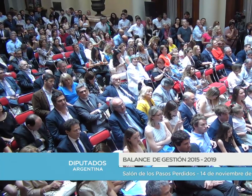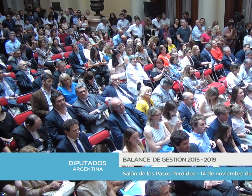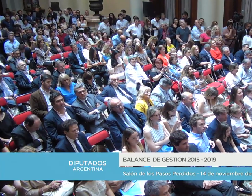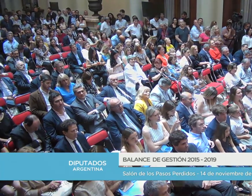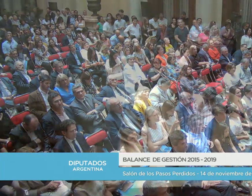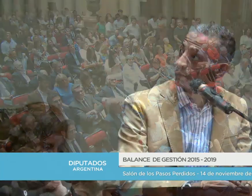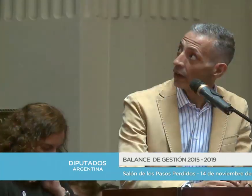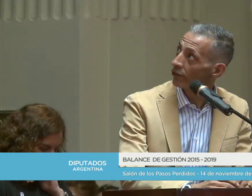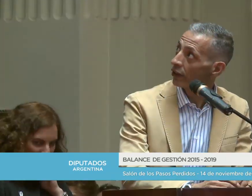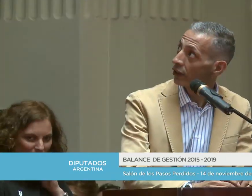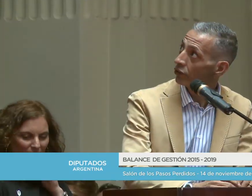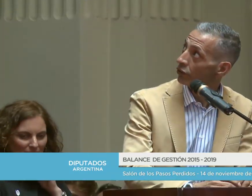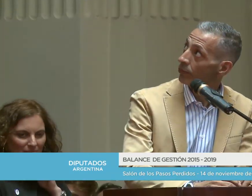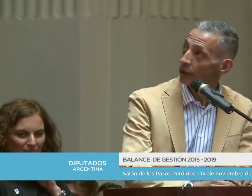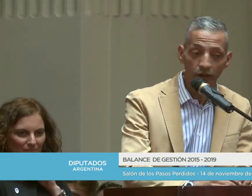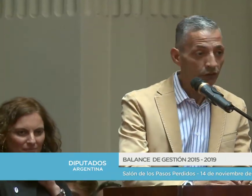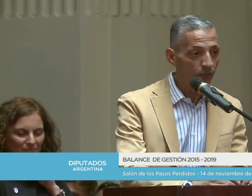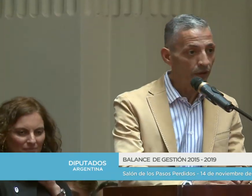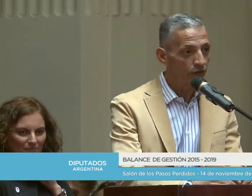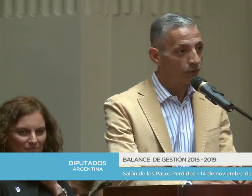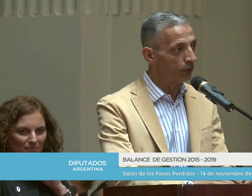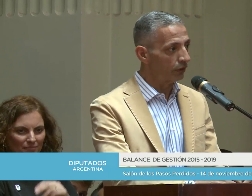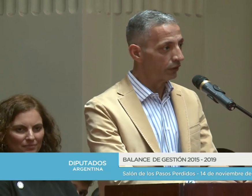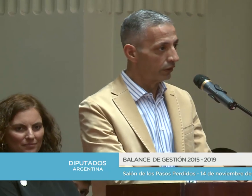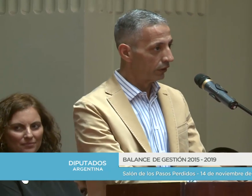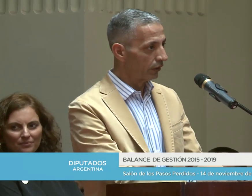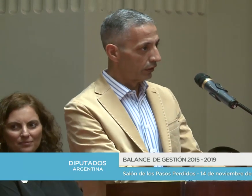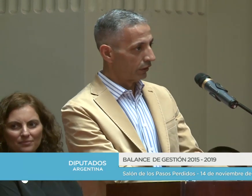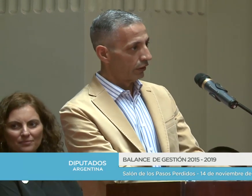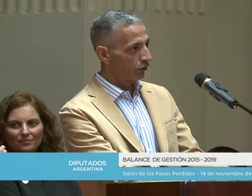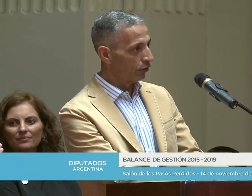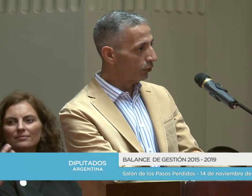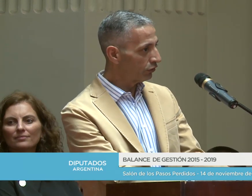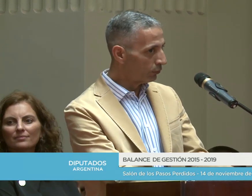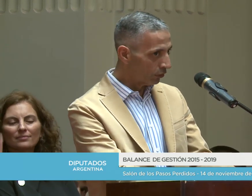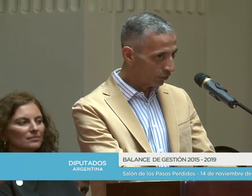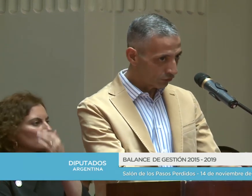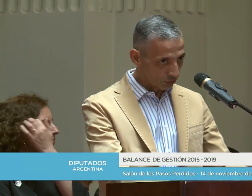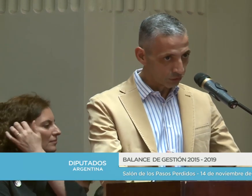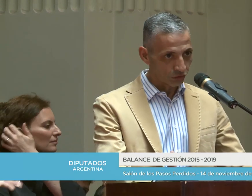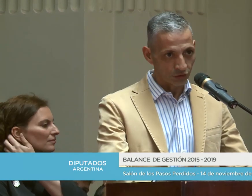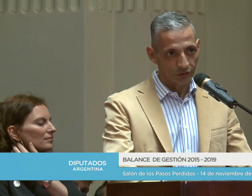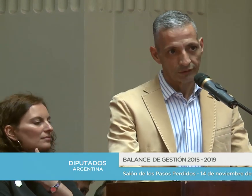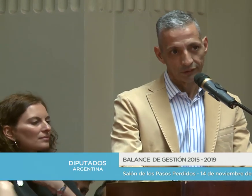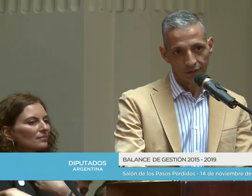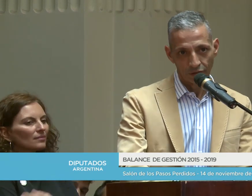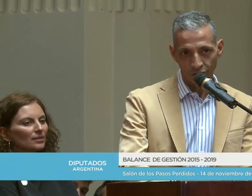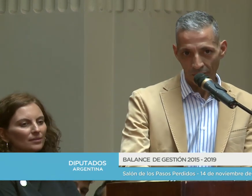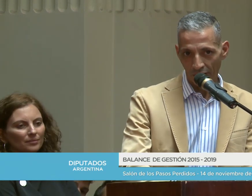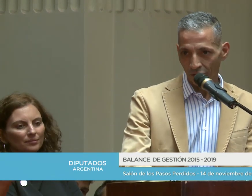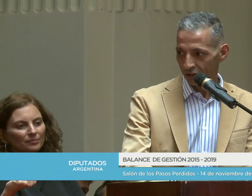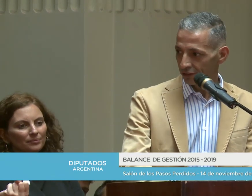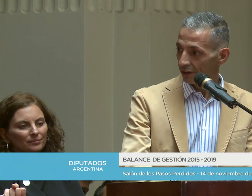No hubiese habido balance de gestión 2015-2019 si no hubiésemos sido nosotros,